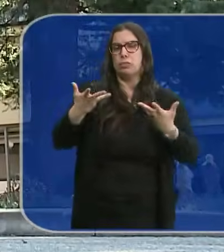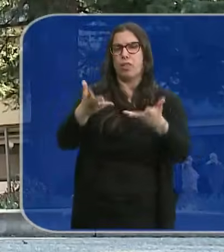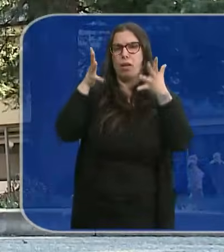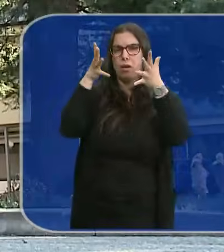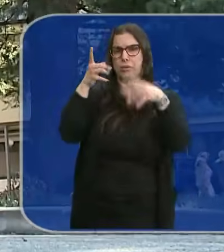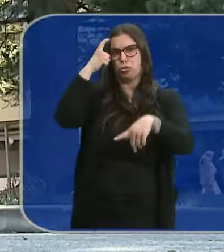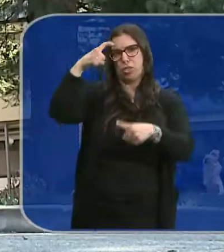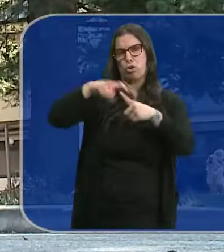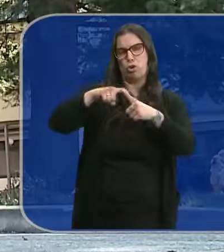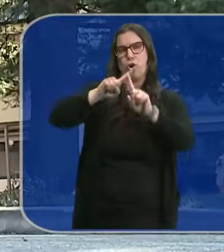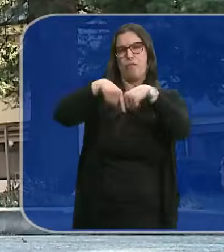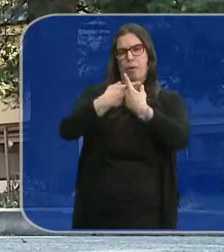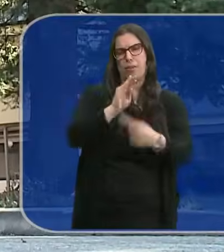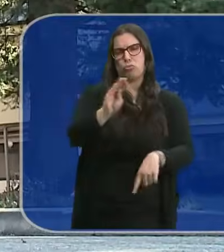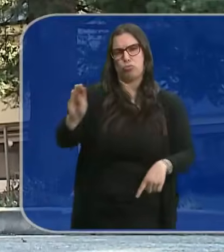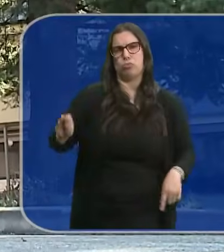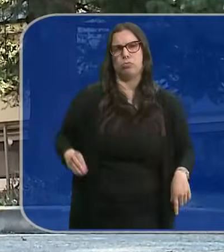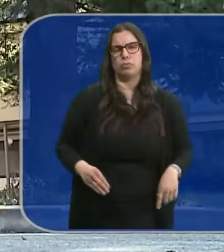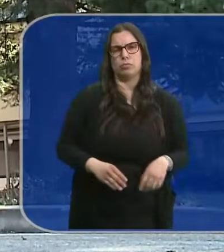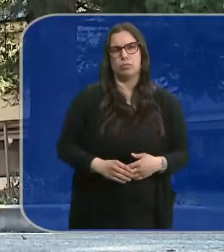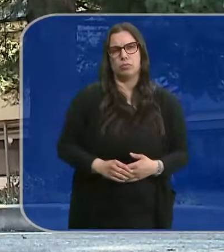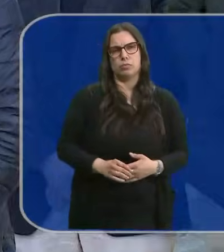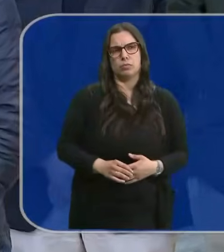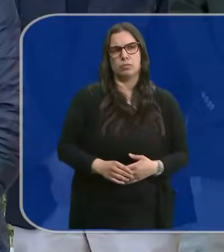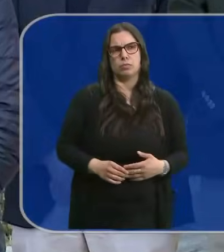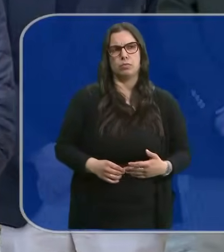asesoramiento psicológico a los familiares de las víctimas.